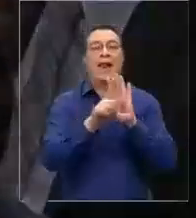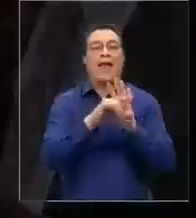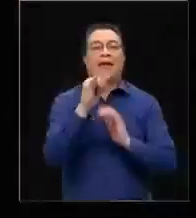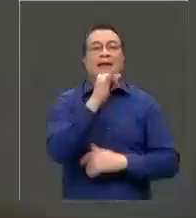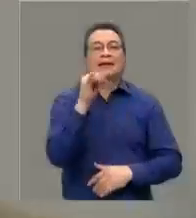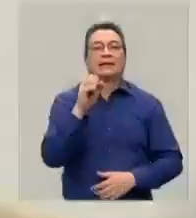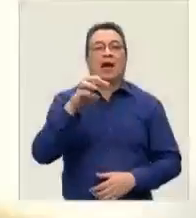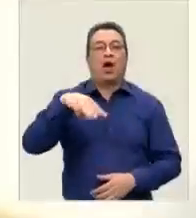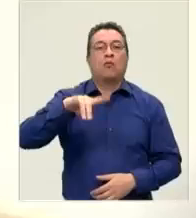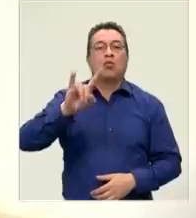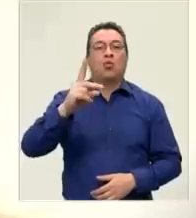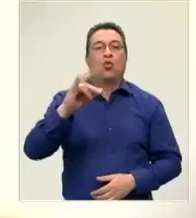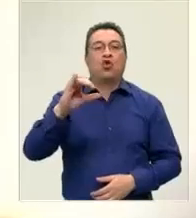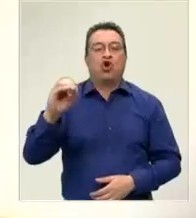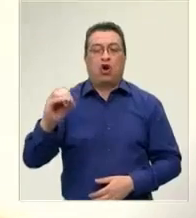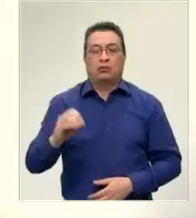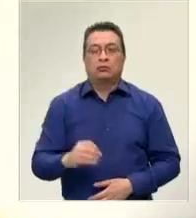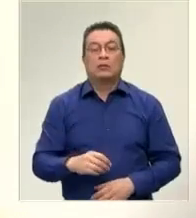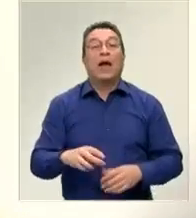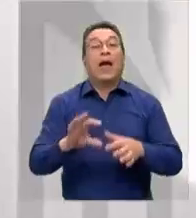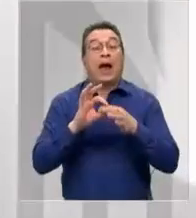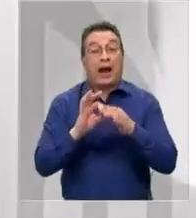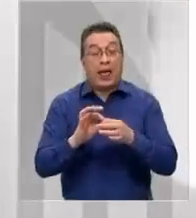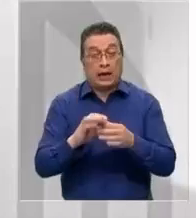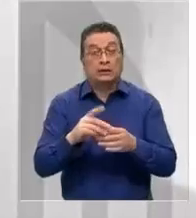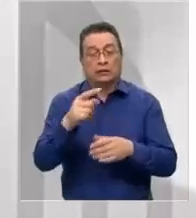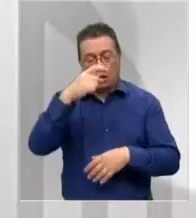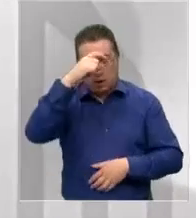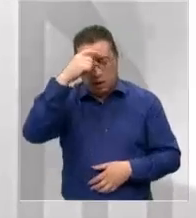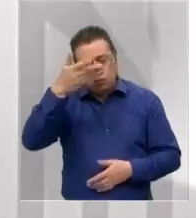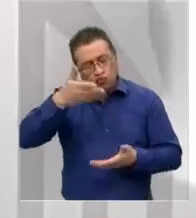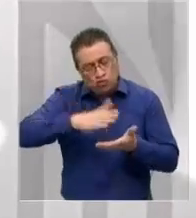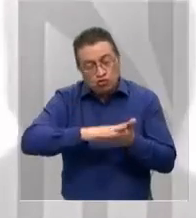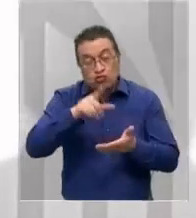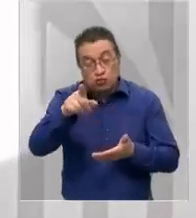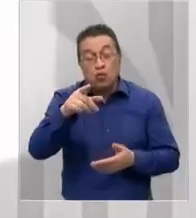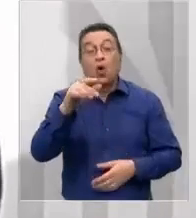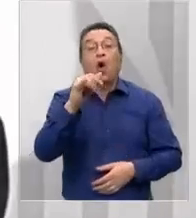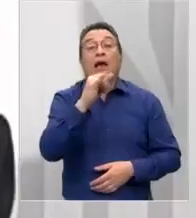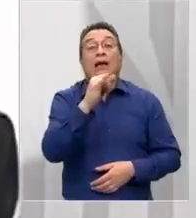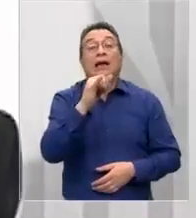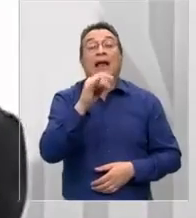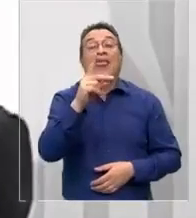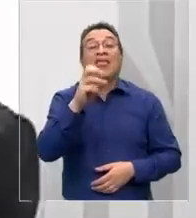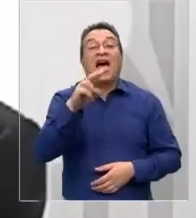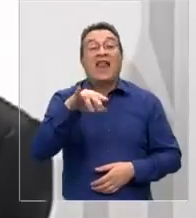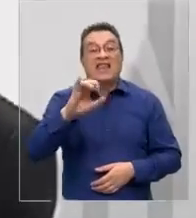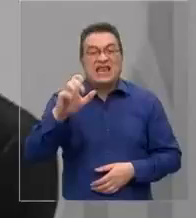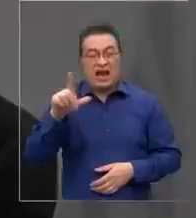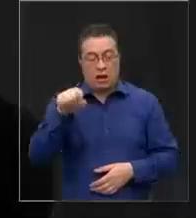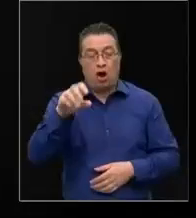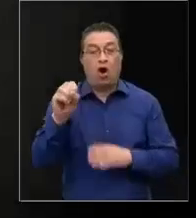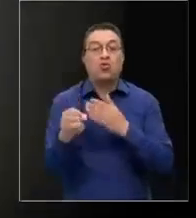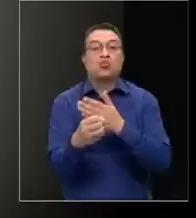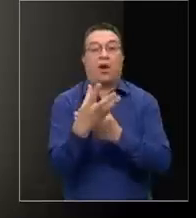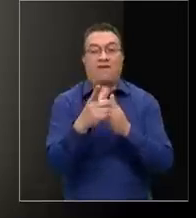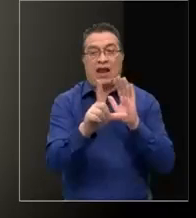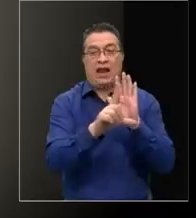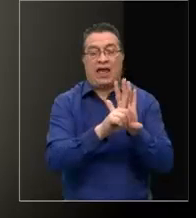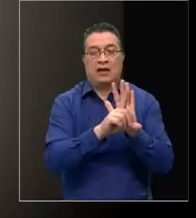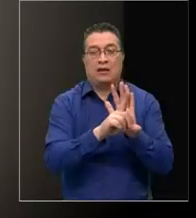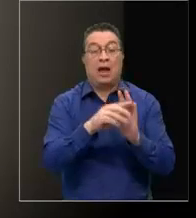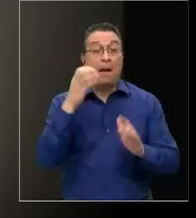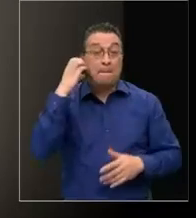Zamudio. Gracias al sacrificio de Daniel, hoy día tenemos una nueva ley. A mayo